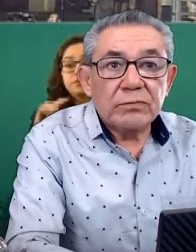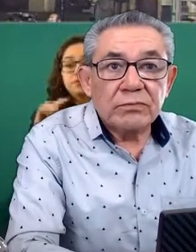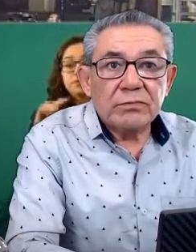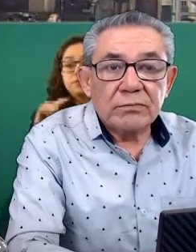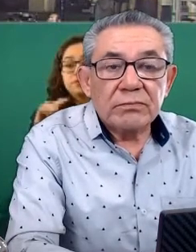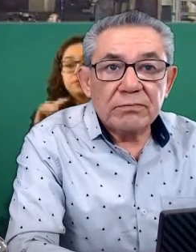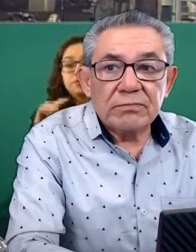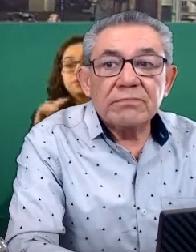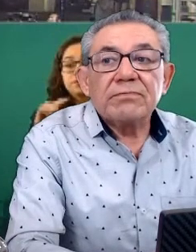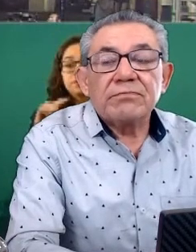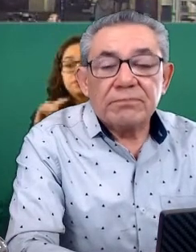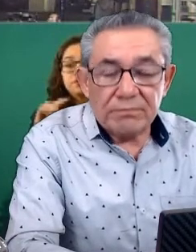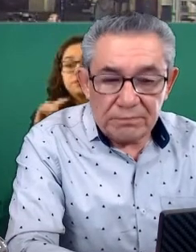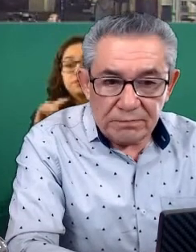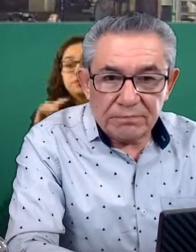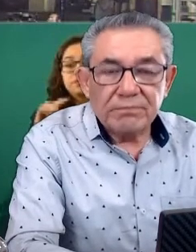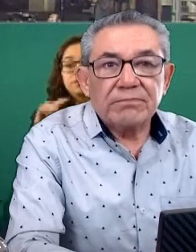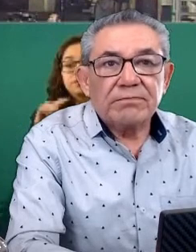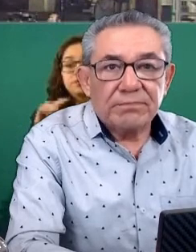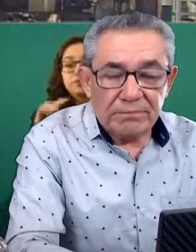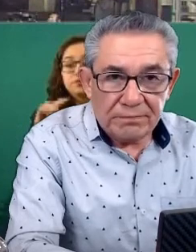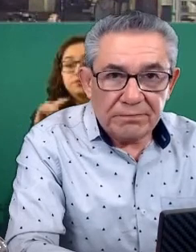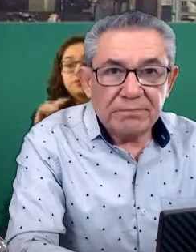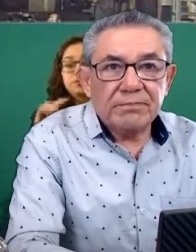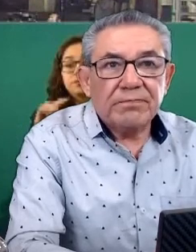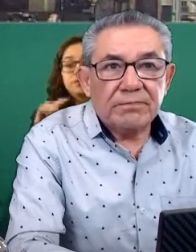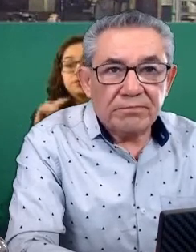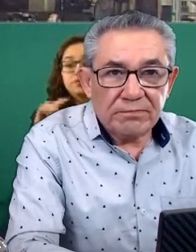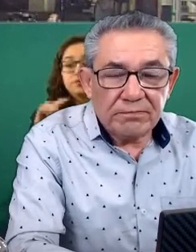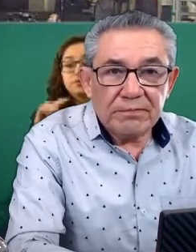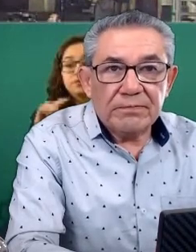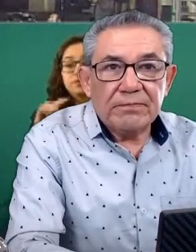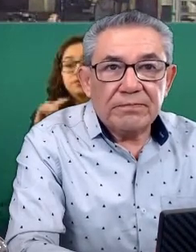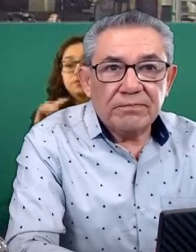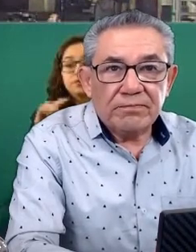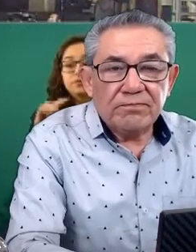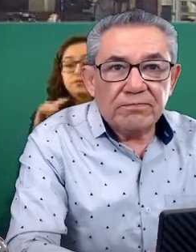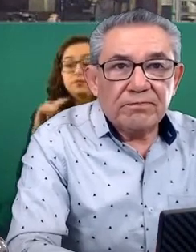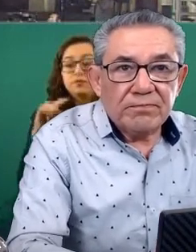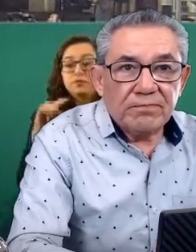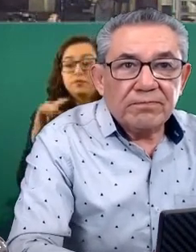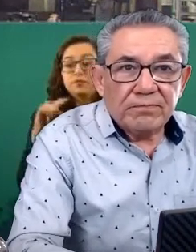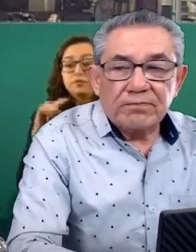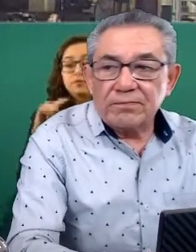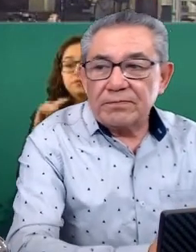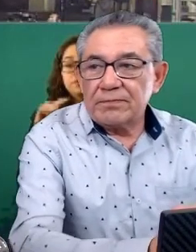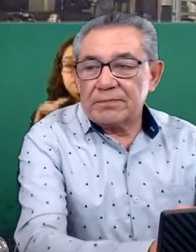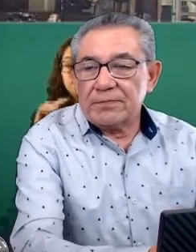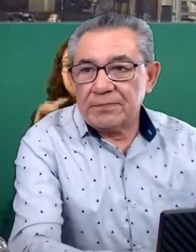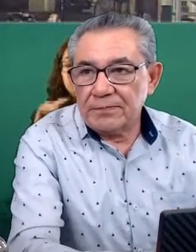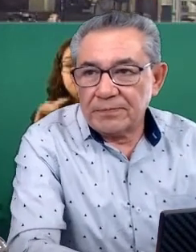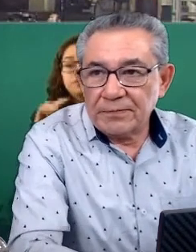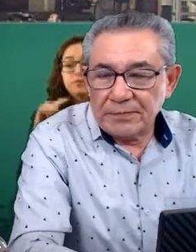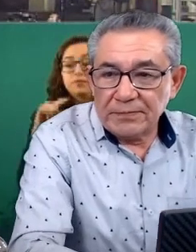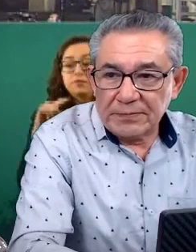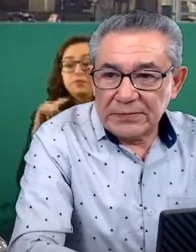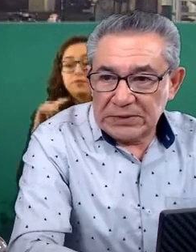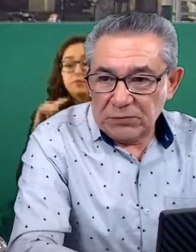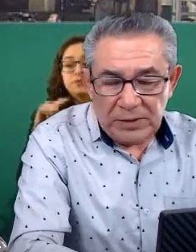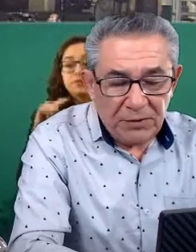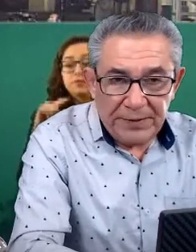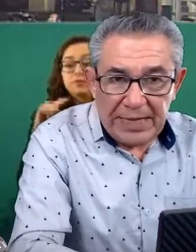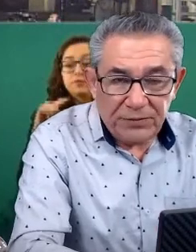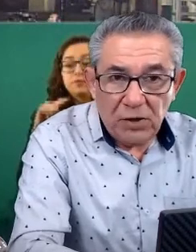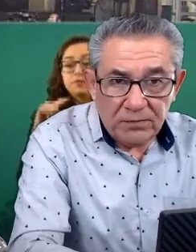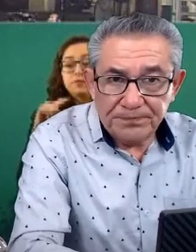pues trataba con ellos, era el intermediario. O sea, lo que platica el presidente de la República tampoco es algo